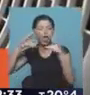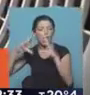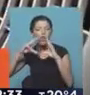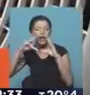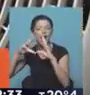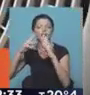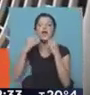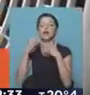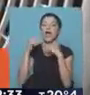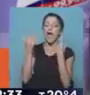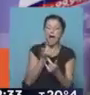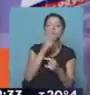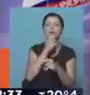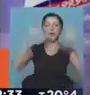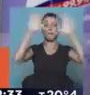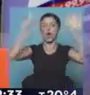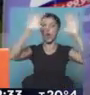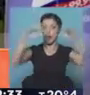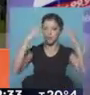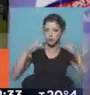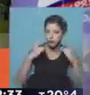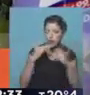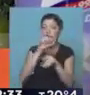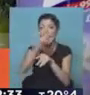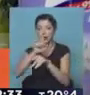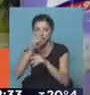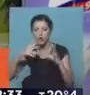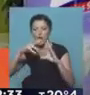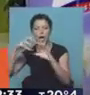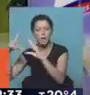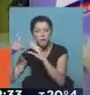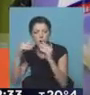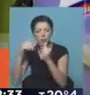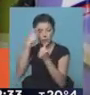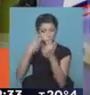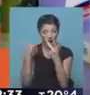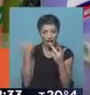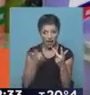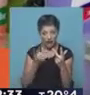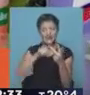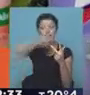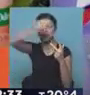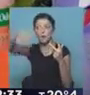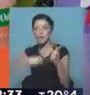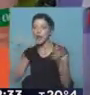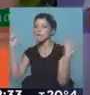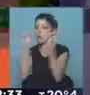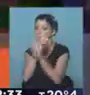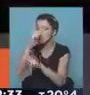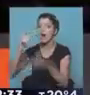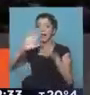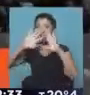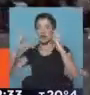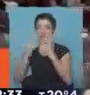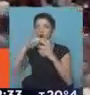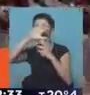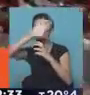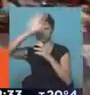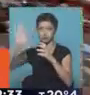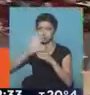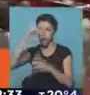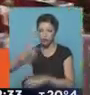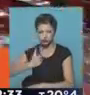sistemas de refrigeración, espumas y aerosoles que tienen un potente impacto sobre el calentamiento global. En